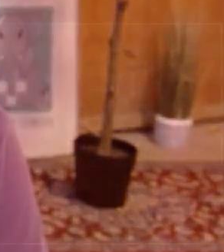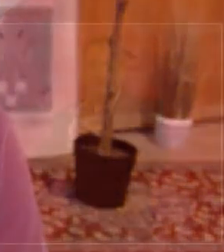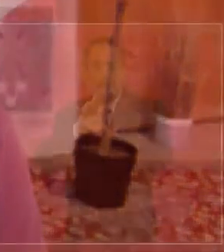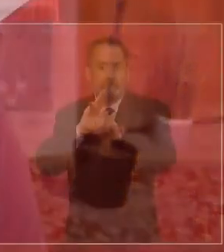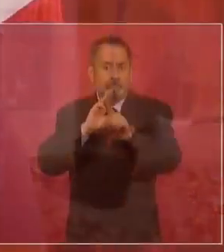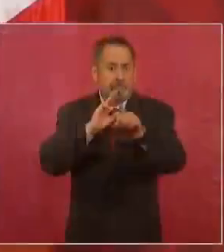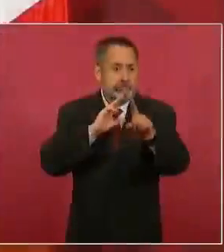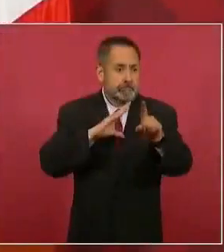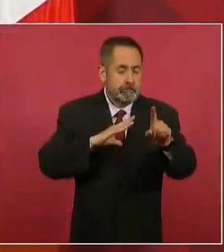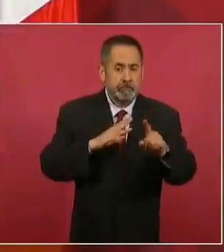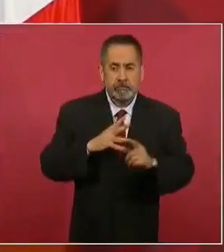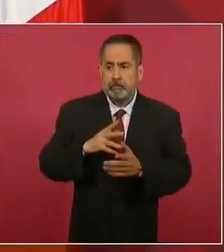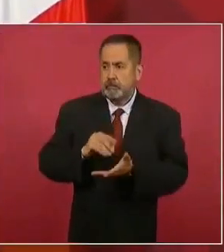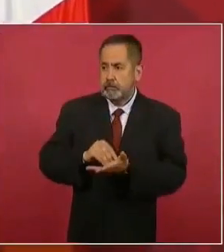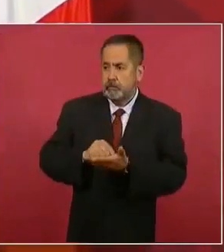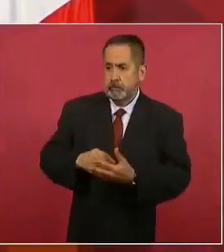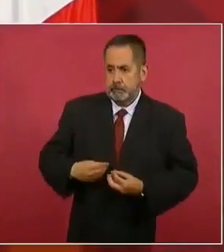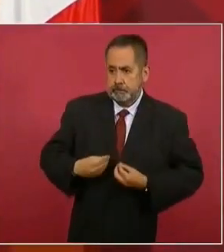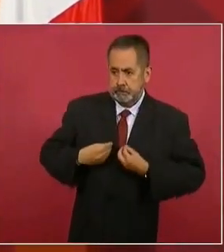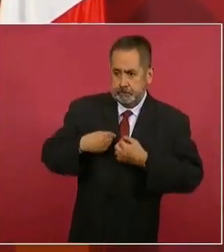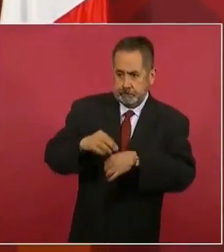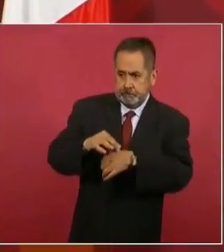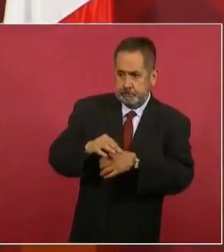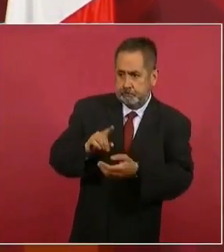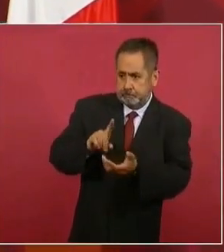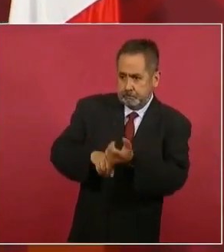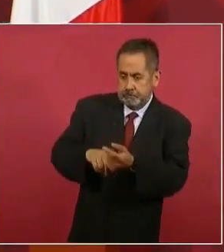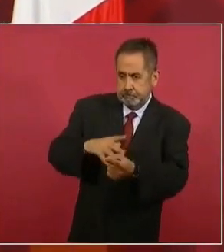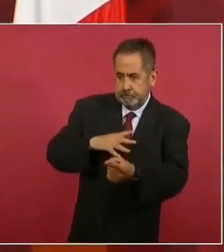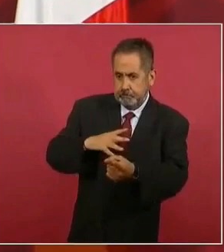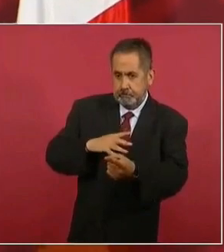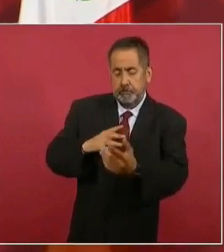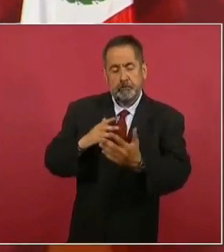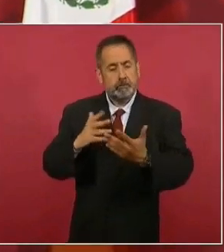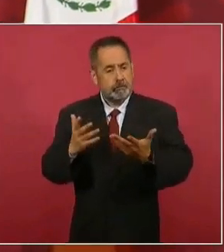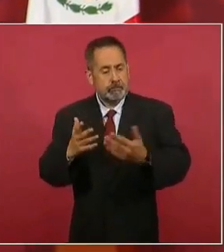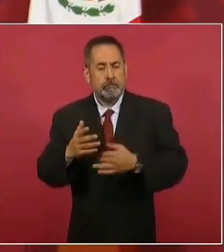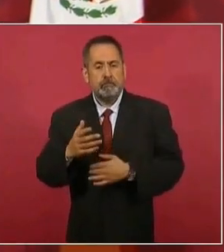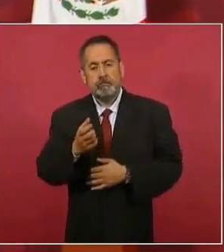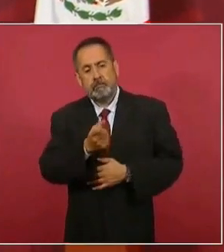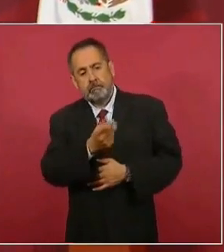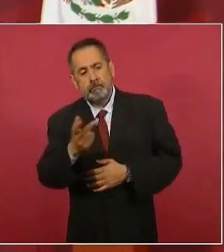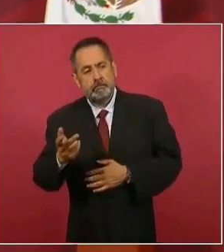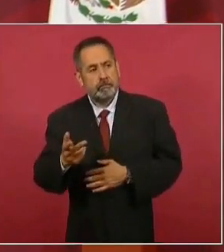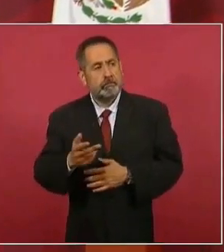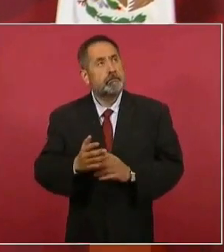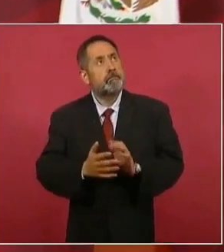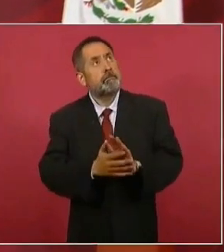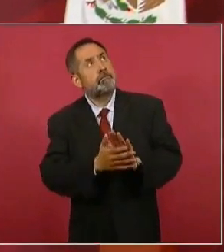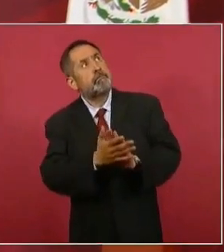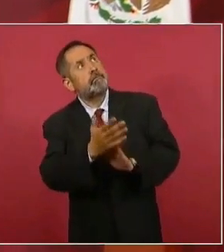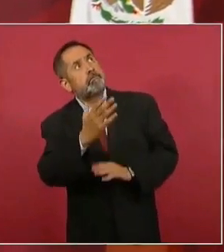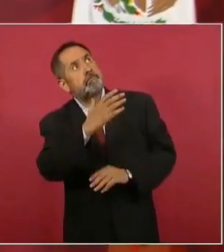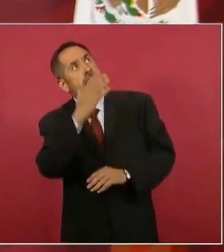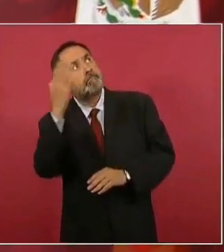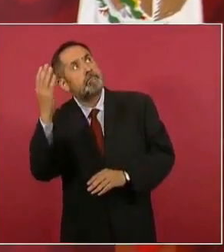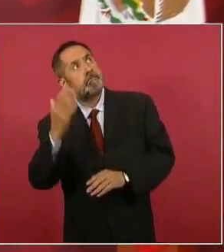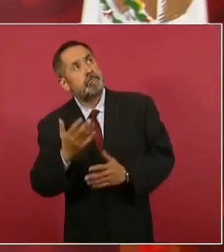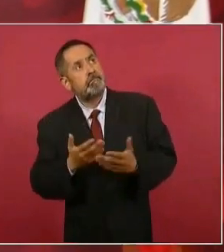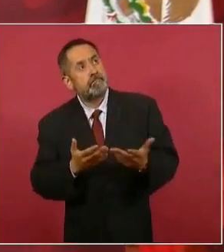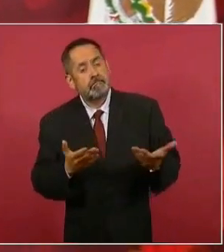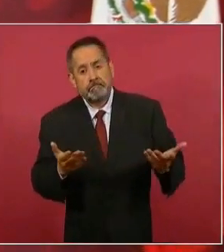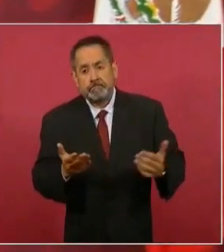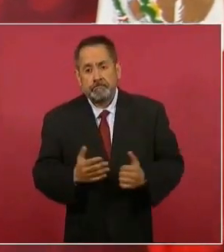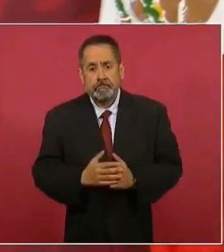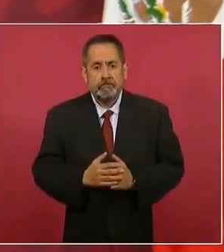amagó con no participar en la cumbre de las américas si se excluyen a alexis xxix si se excluye algún país piensa aquí la portavoz de la casa